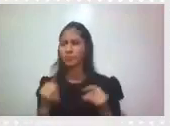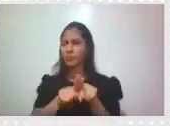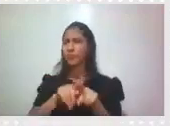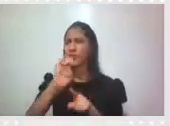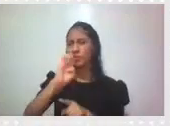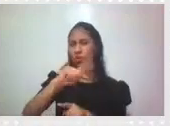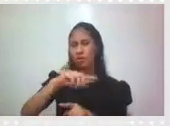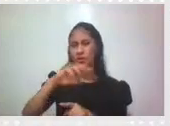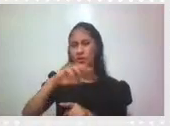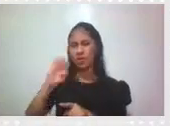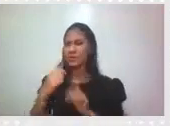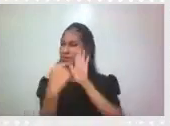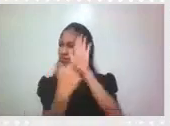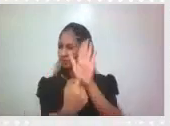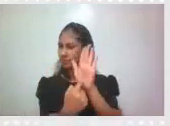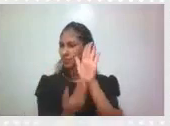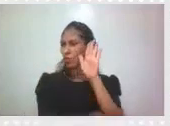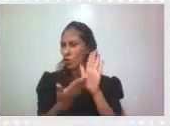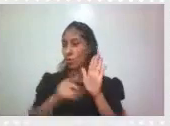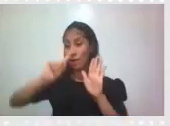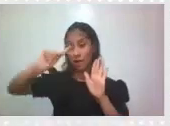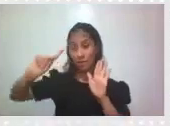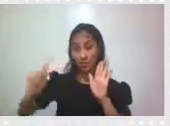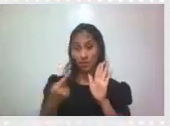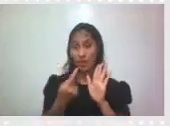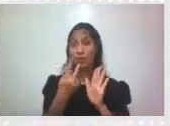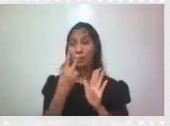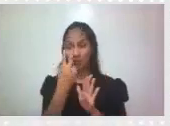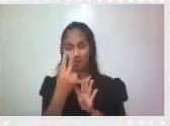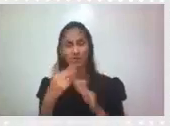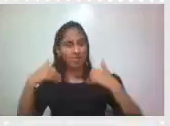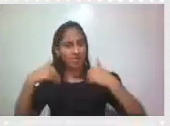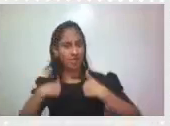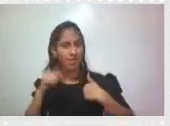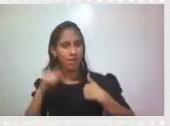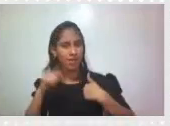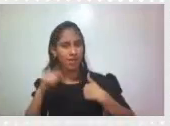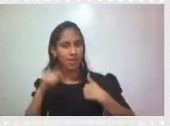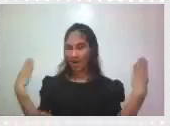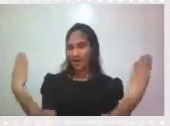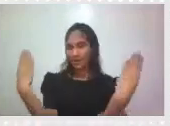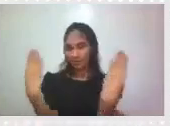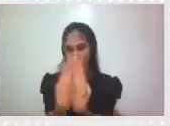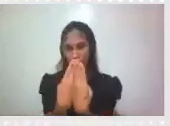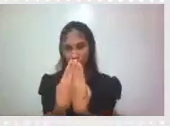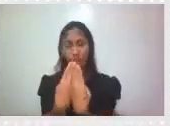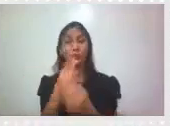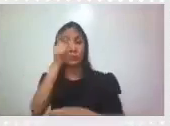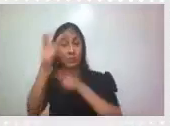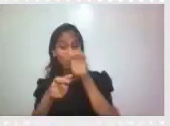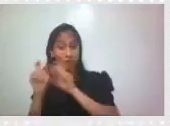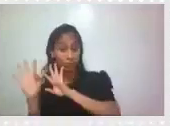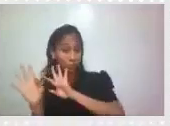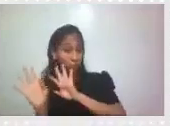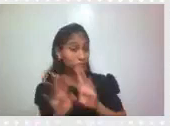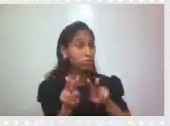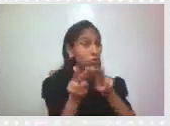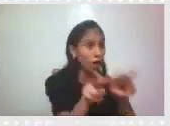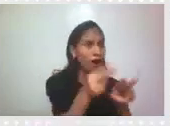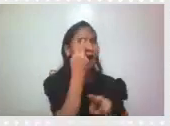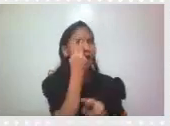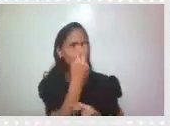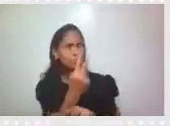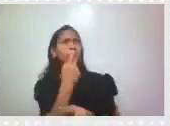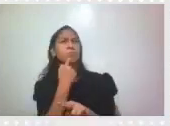es contar con un espacio de coordinación permanente. Parte de entender la